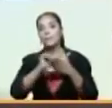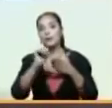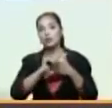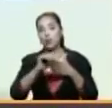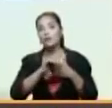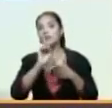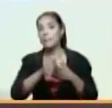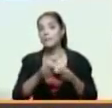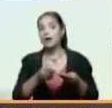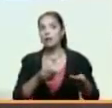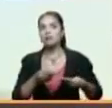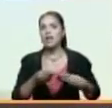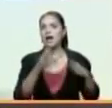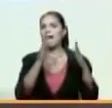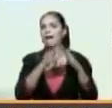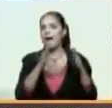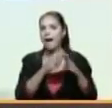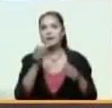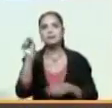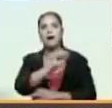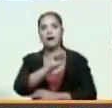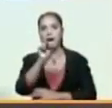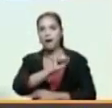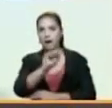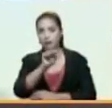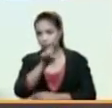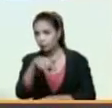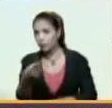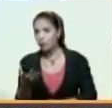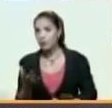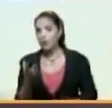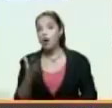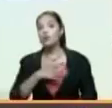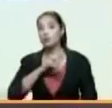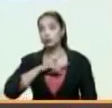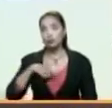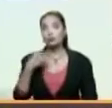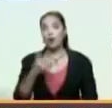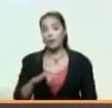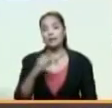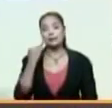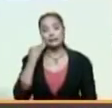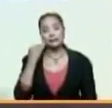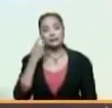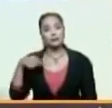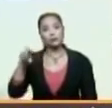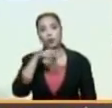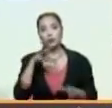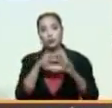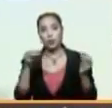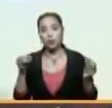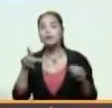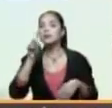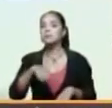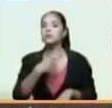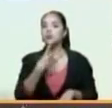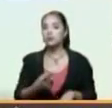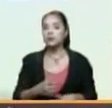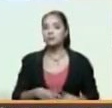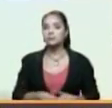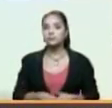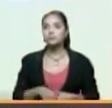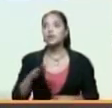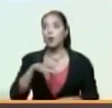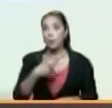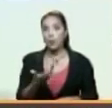entrega de bienes, casas, vehículos, ¿verdad? Teníamos esos indicios. Y dije también que